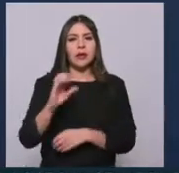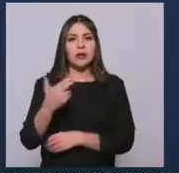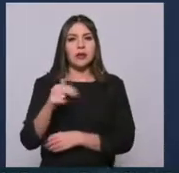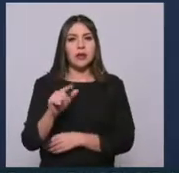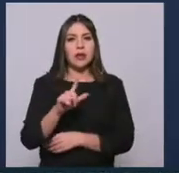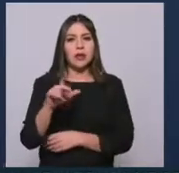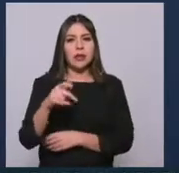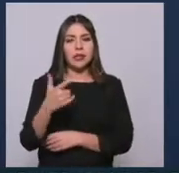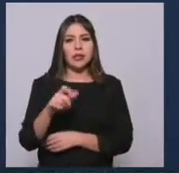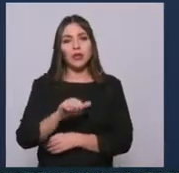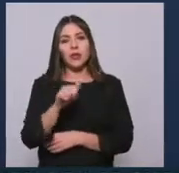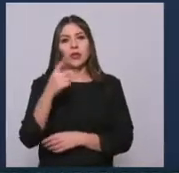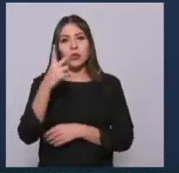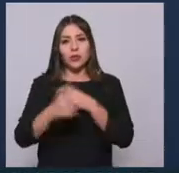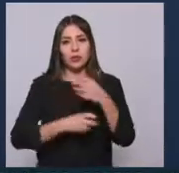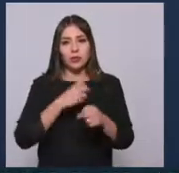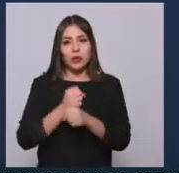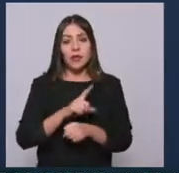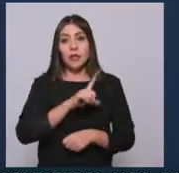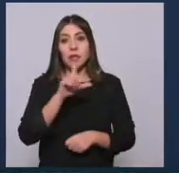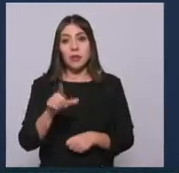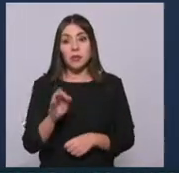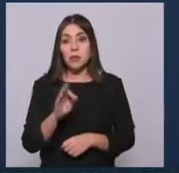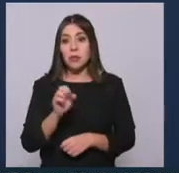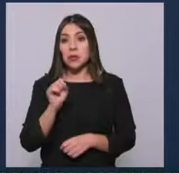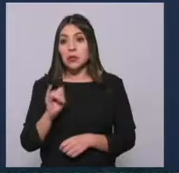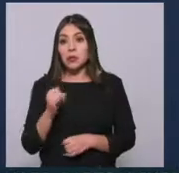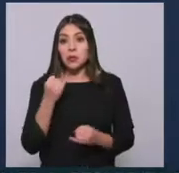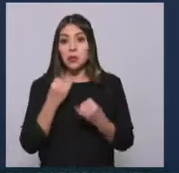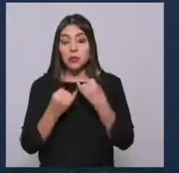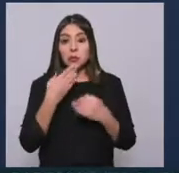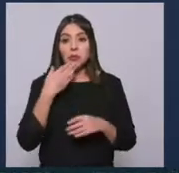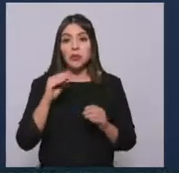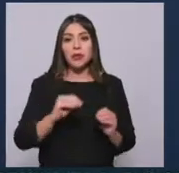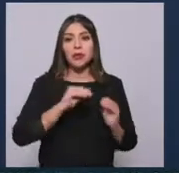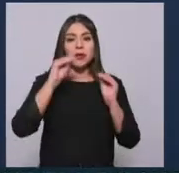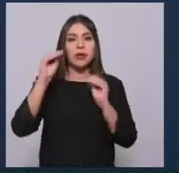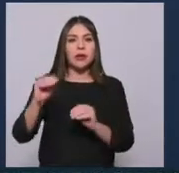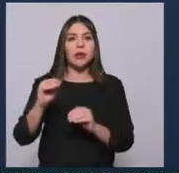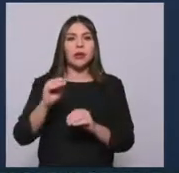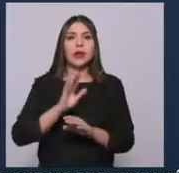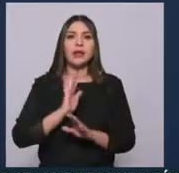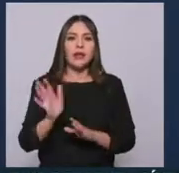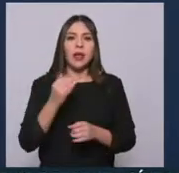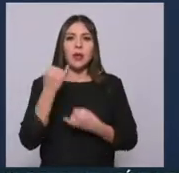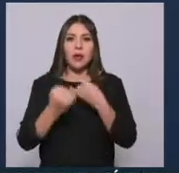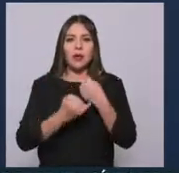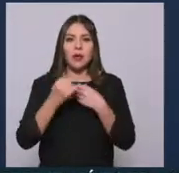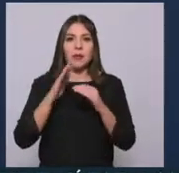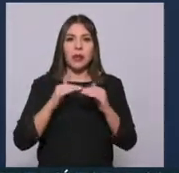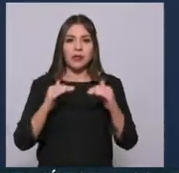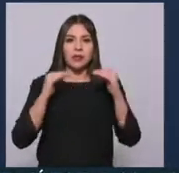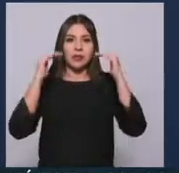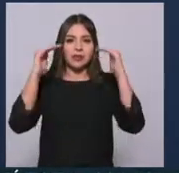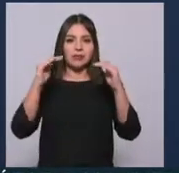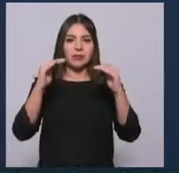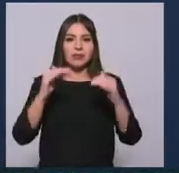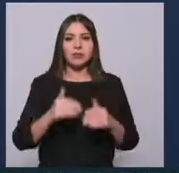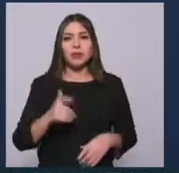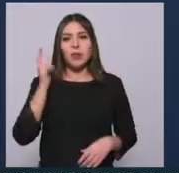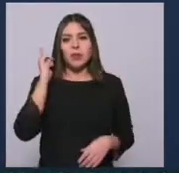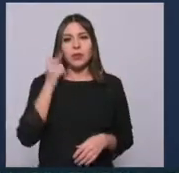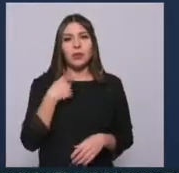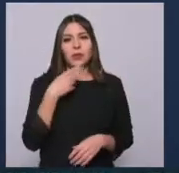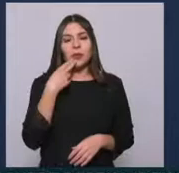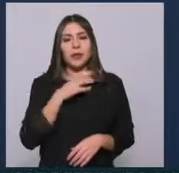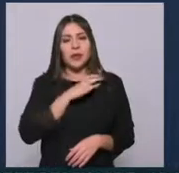estoy ahí otros 2 años y de ahí, si tenemos la suerte, nos brincamos al estelar. Me encantaría ya vivir